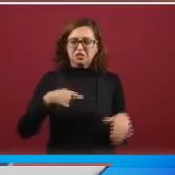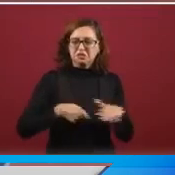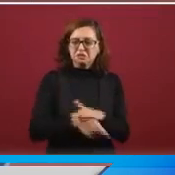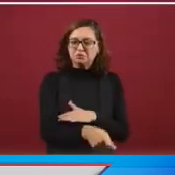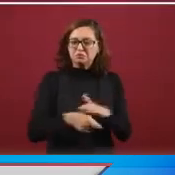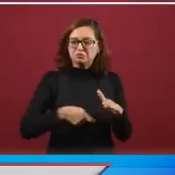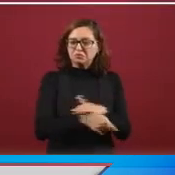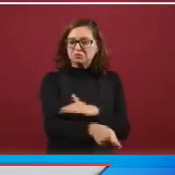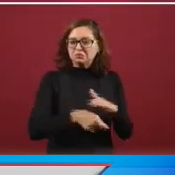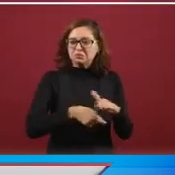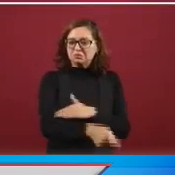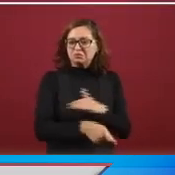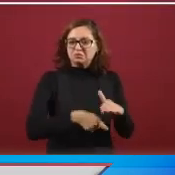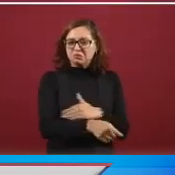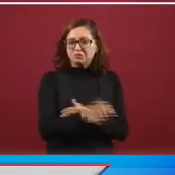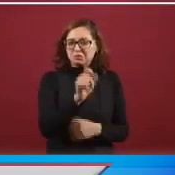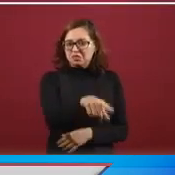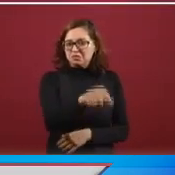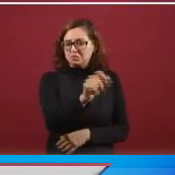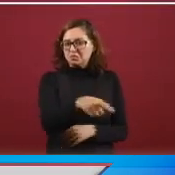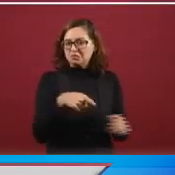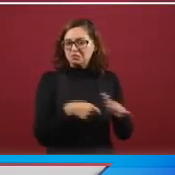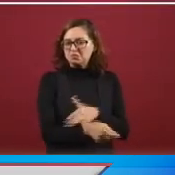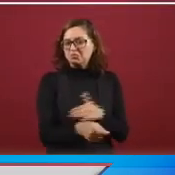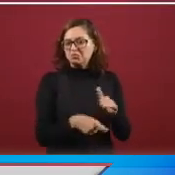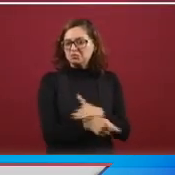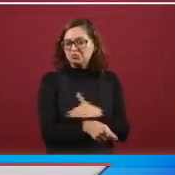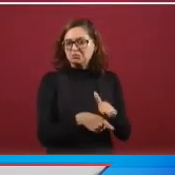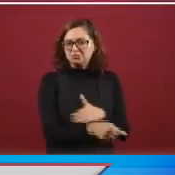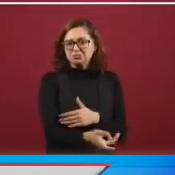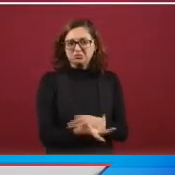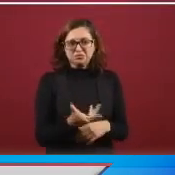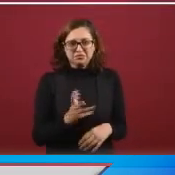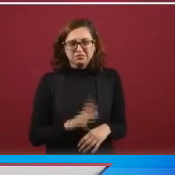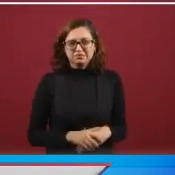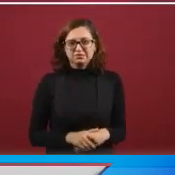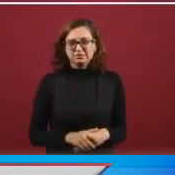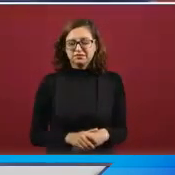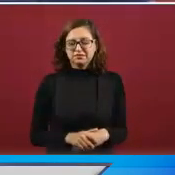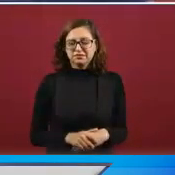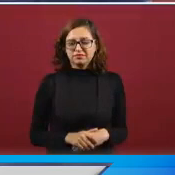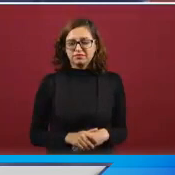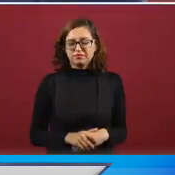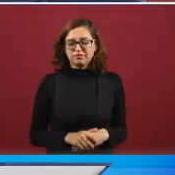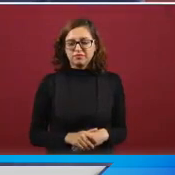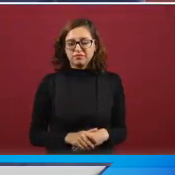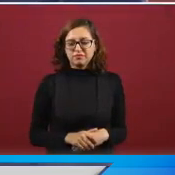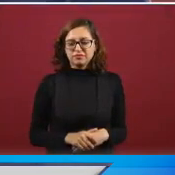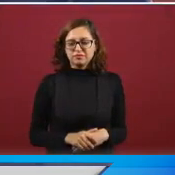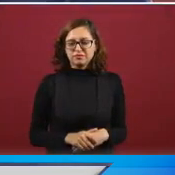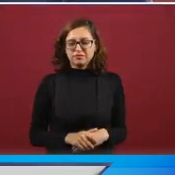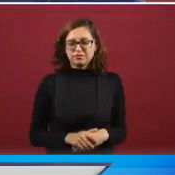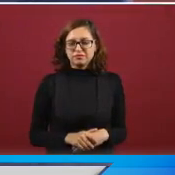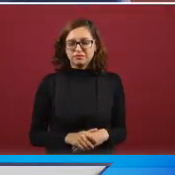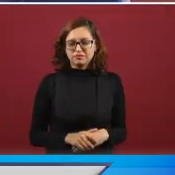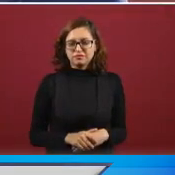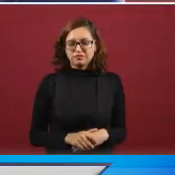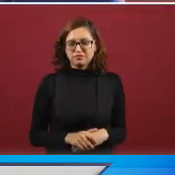de la molestia por la pérdida de privilegios de los grupos de intereses creados durante el periodo neoliberal. Reitera que ya no se tolera la